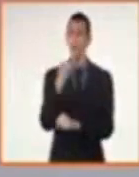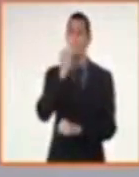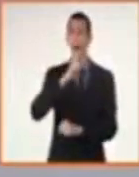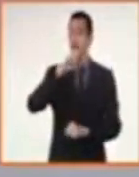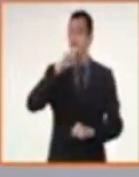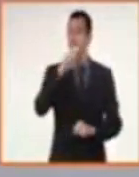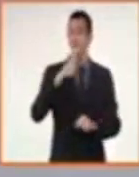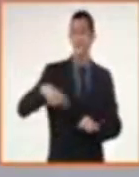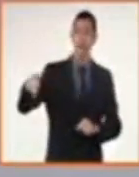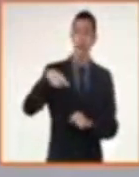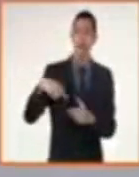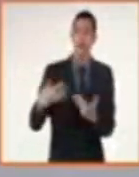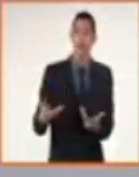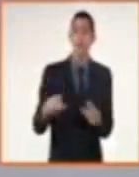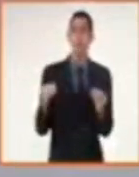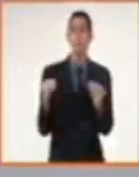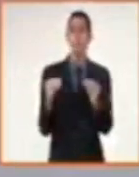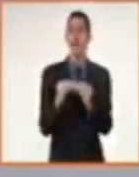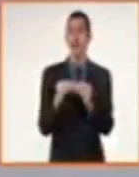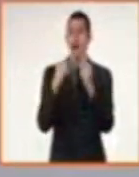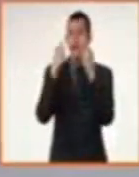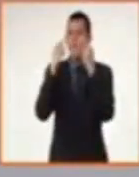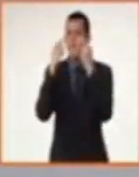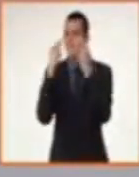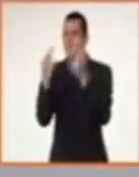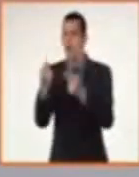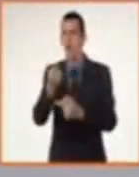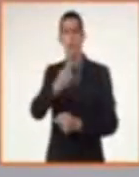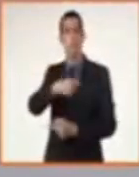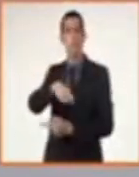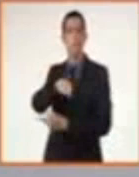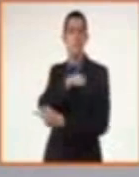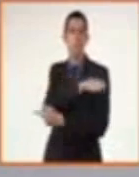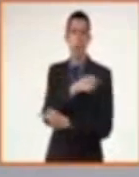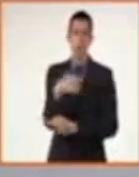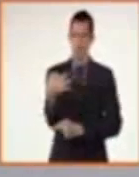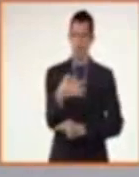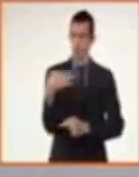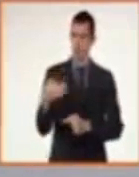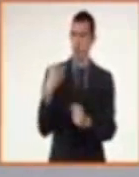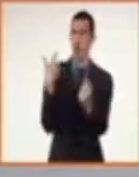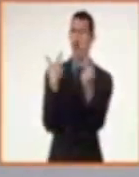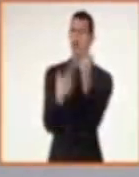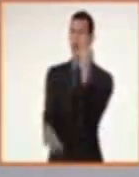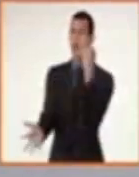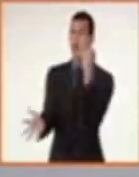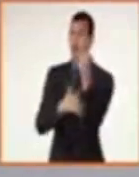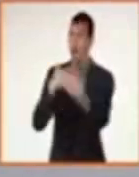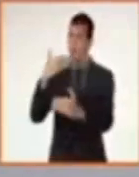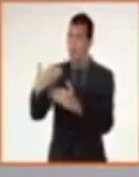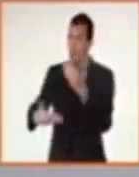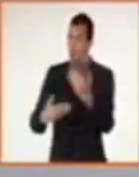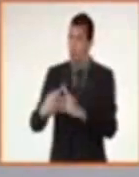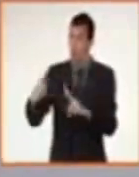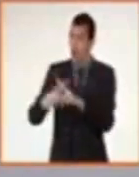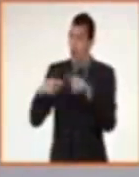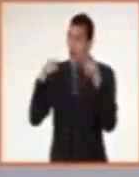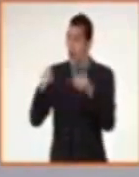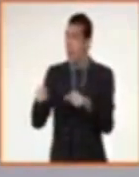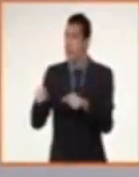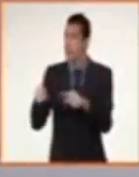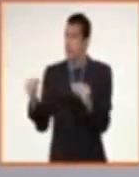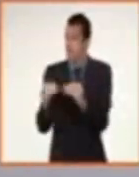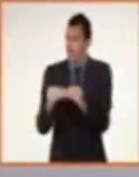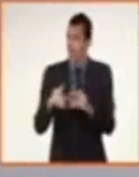agenda legislativa a las necesidades de los municipios. Porque en nuestro discurso estamos diciendo que el municipio es el